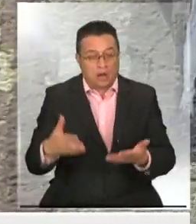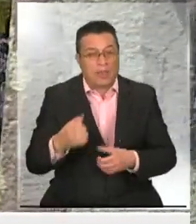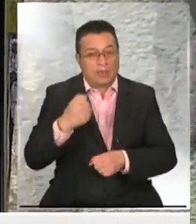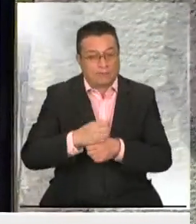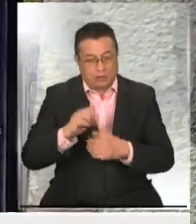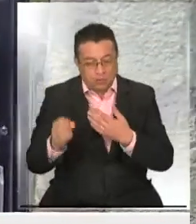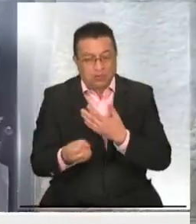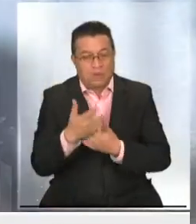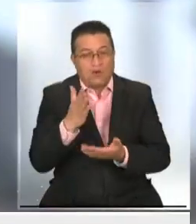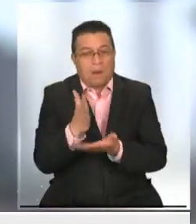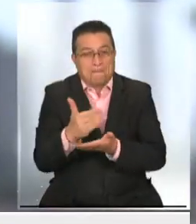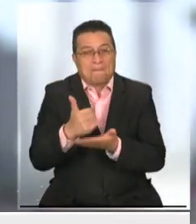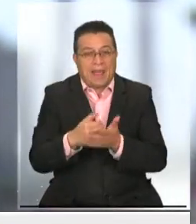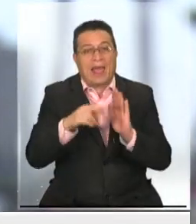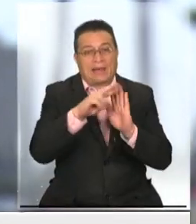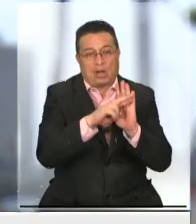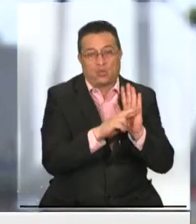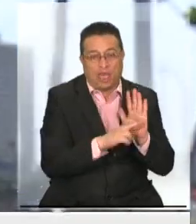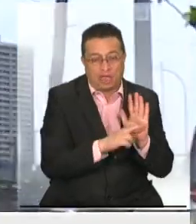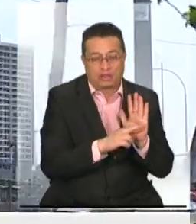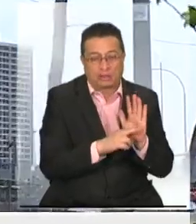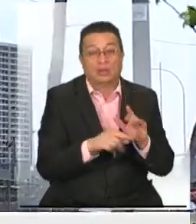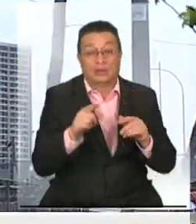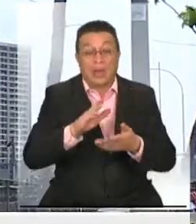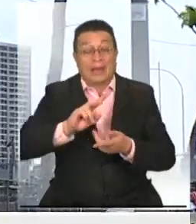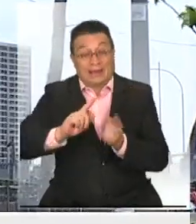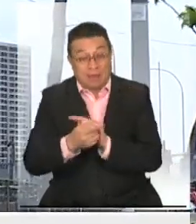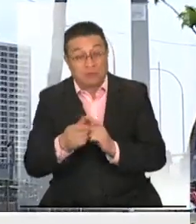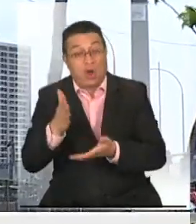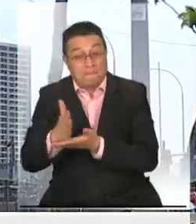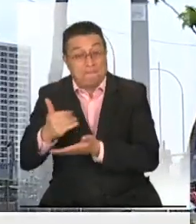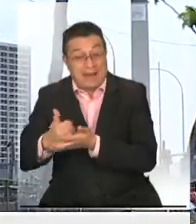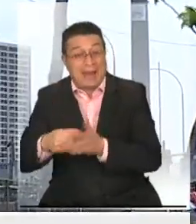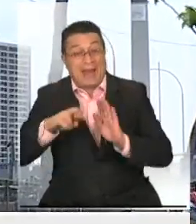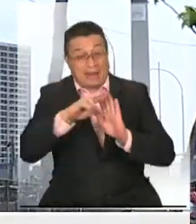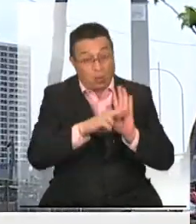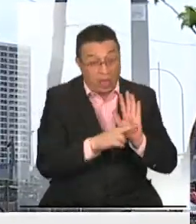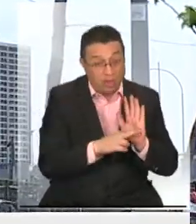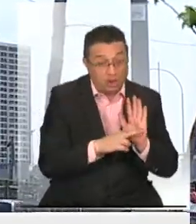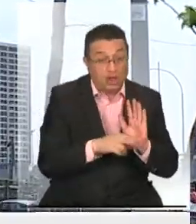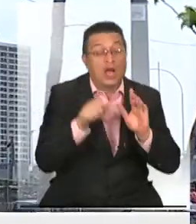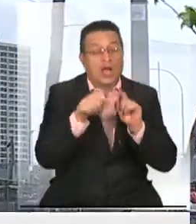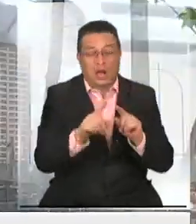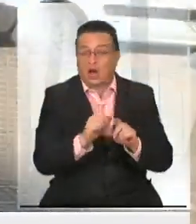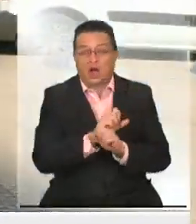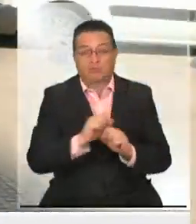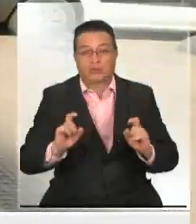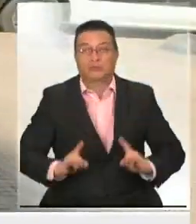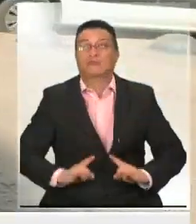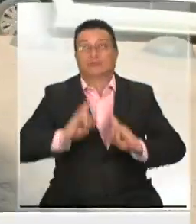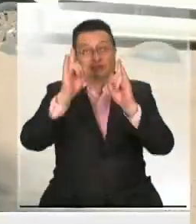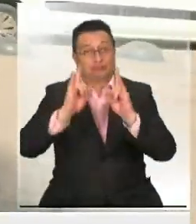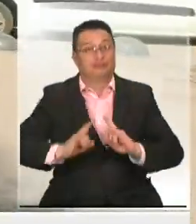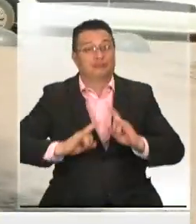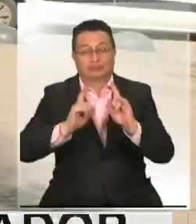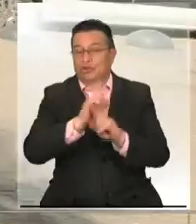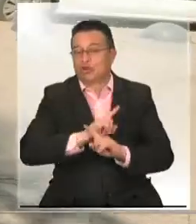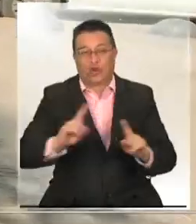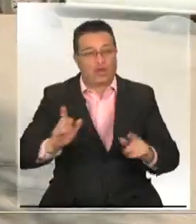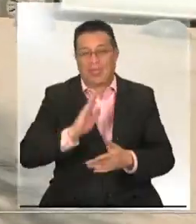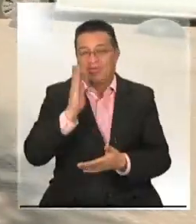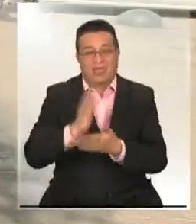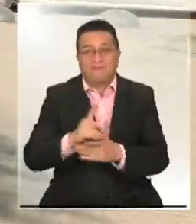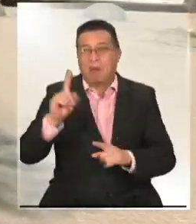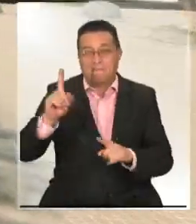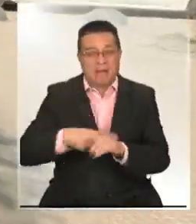plan regulador. Con este cambio de plan regulador ya no deberían haber más edificios como estos. No debiese nunca